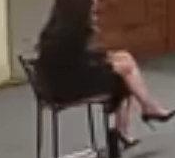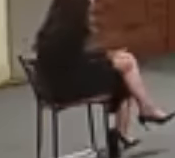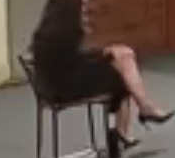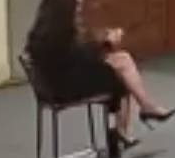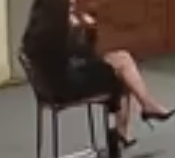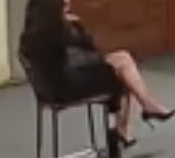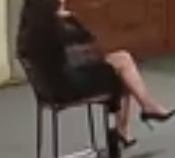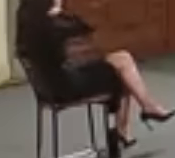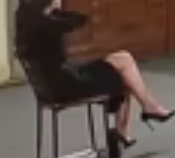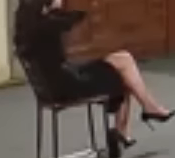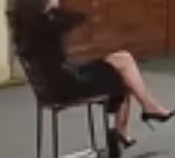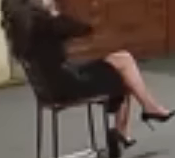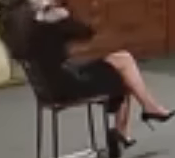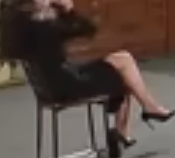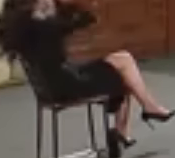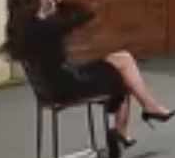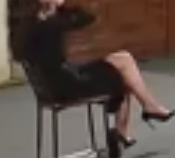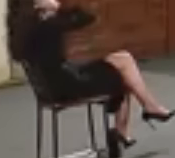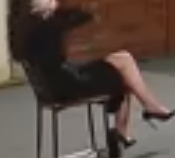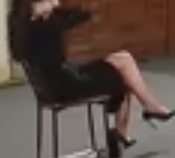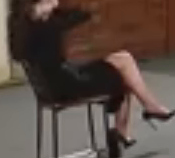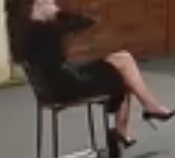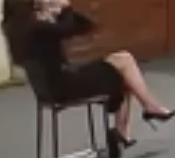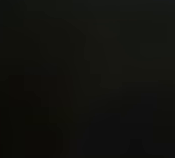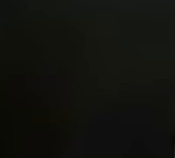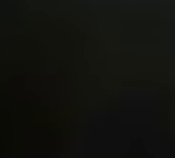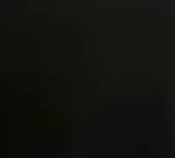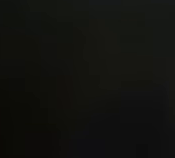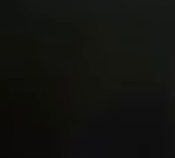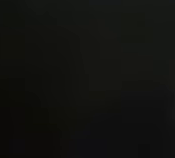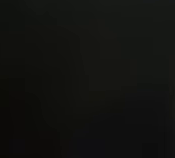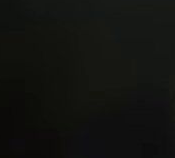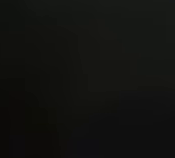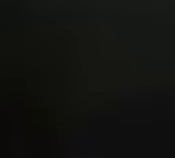informados acerca de lo que está pasando en nuestro país. Nos vemos en un próximo video. Hasta luego.